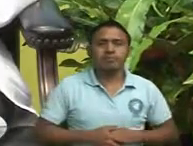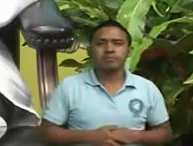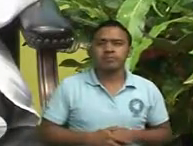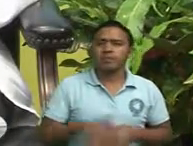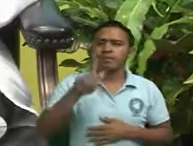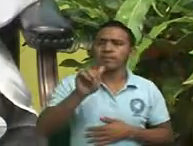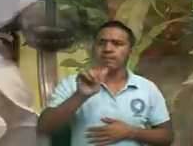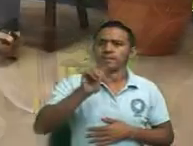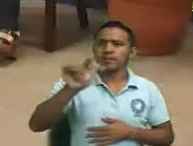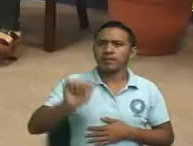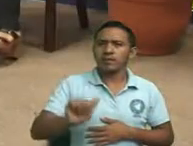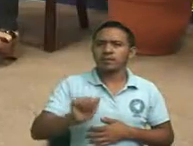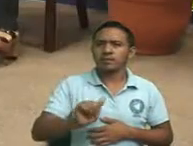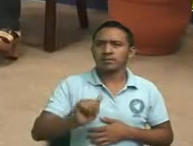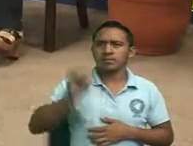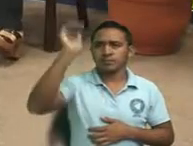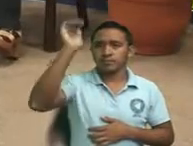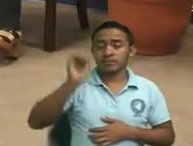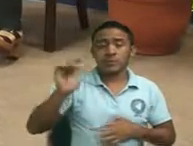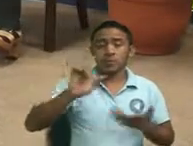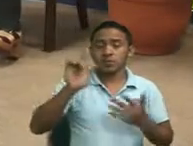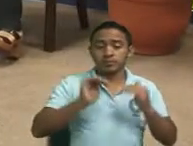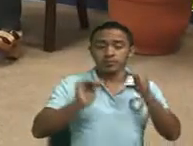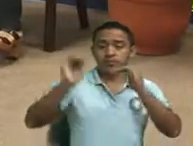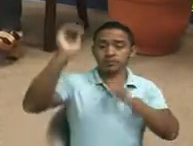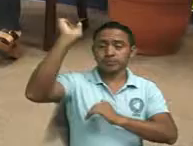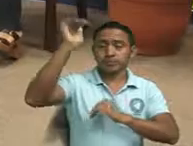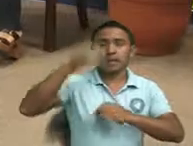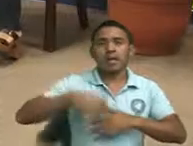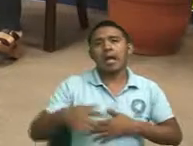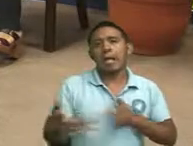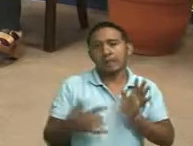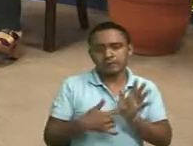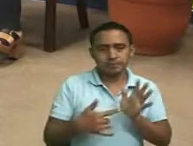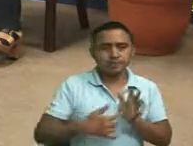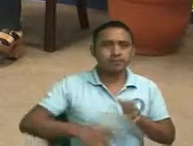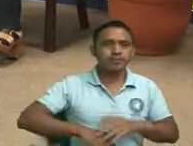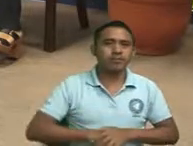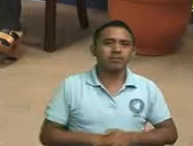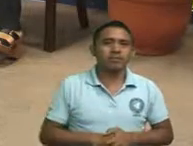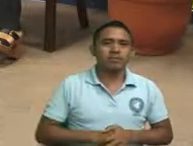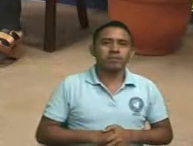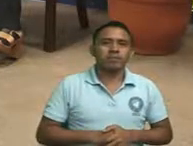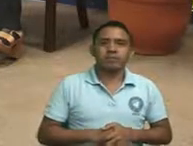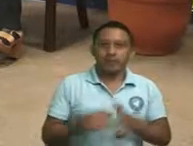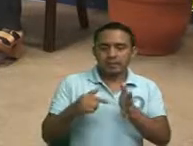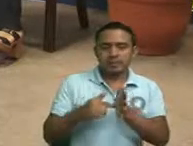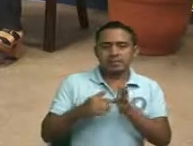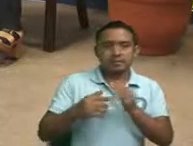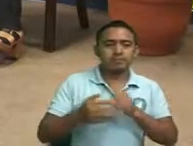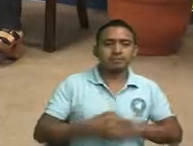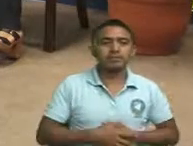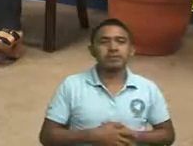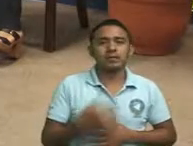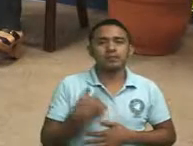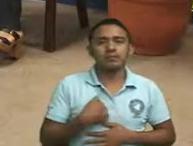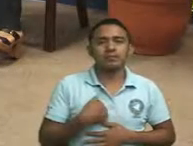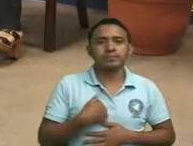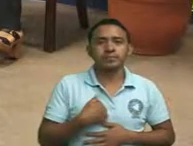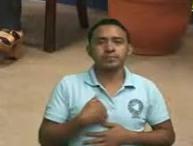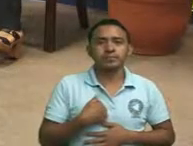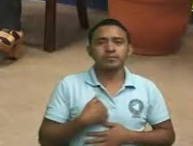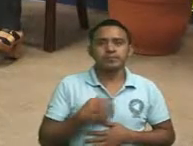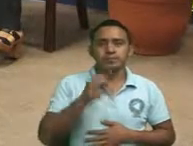de la talla, tiene que ver con el tamaño, obviamente. El tamaño. O sea, el tamaño. Si yo, por ejemplo, hagamos un ejemplo aquí, una ecuación. Si yo, por ejemplo,